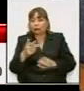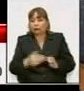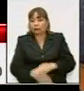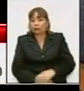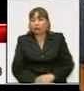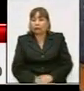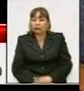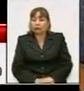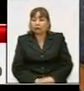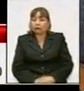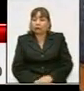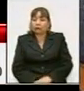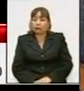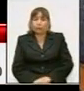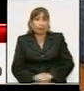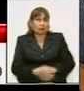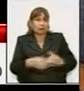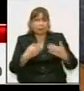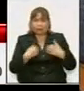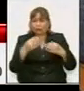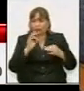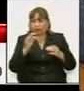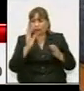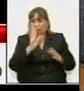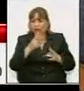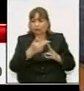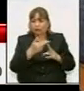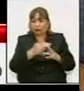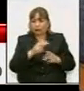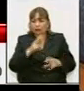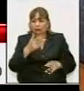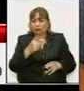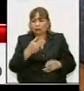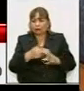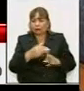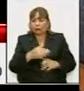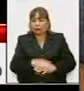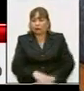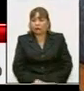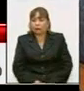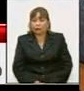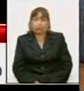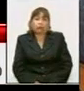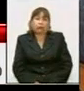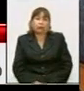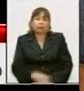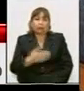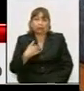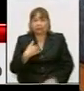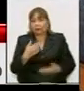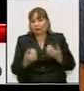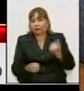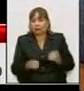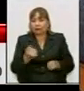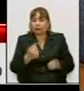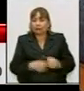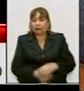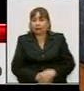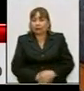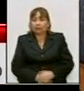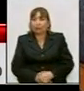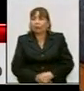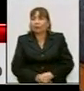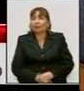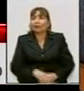tengo propiedades. ¿Ninguna propiedad está a su nombre ni a nombre de terceros? No, solamente mi carro, ¿no? ¿Tiene cuentas